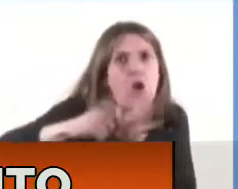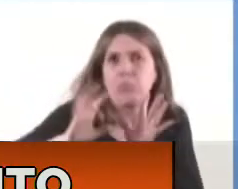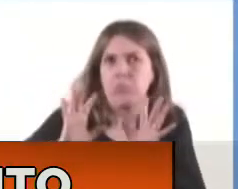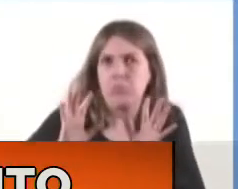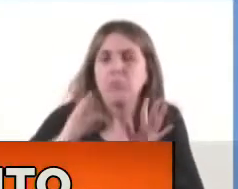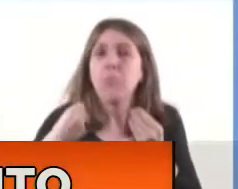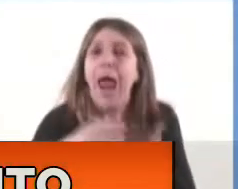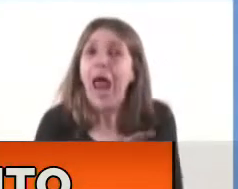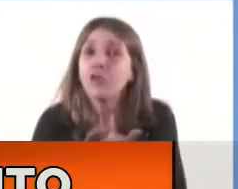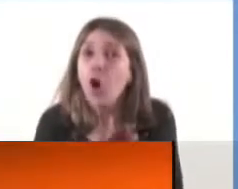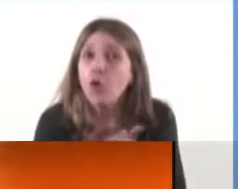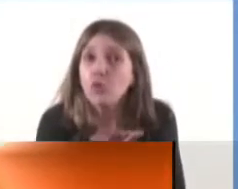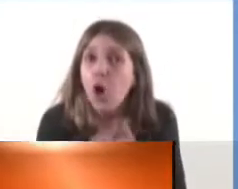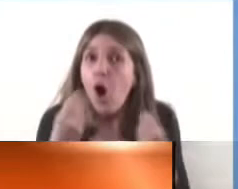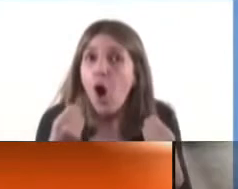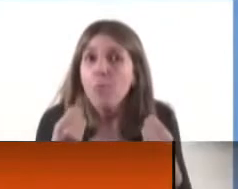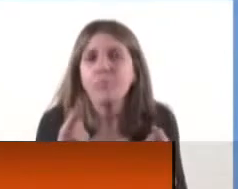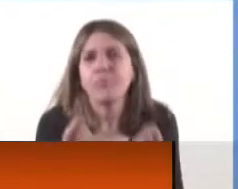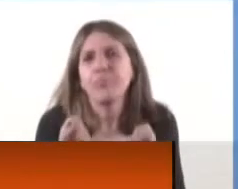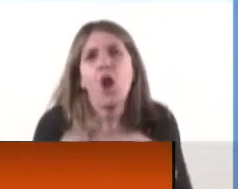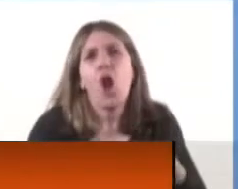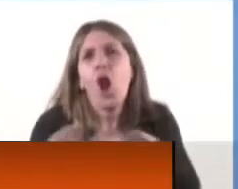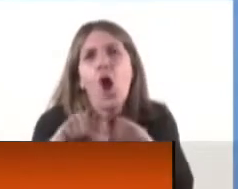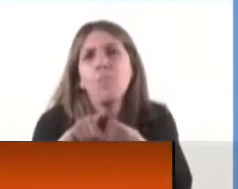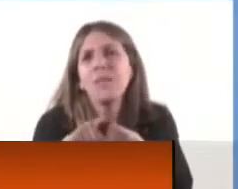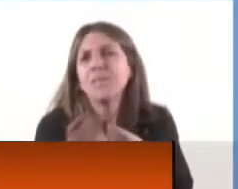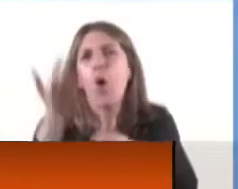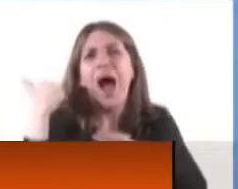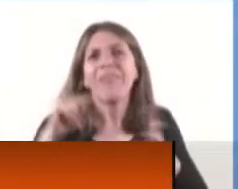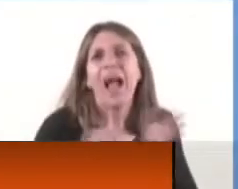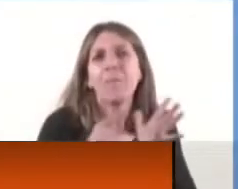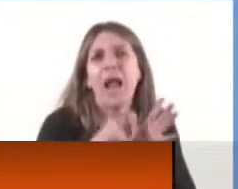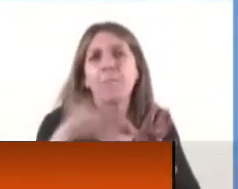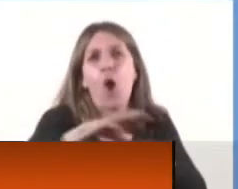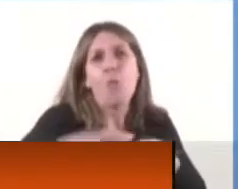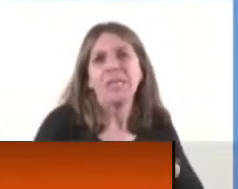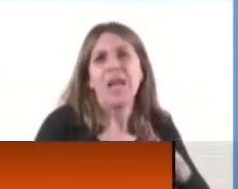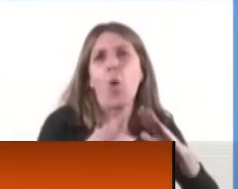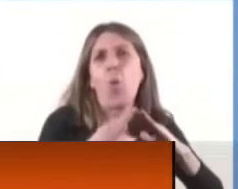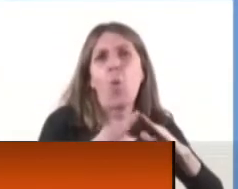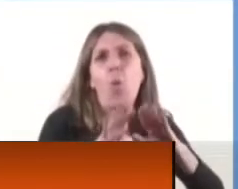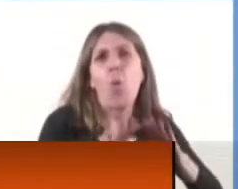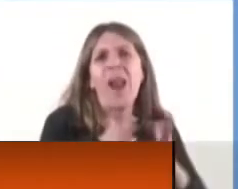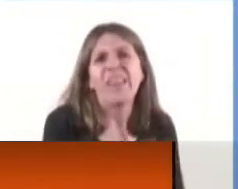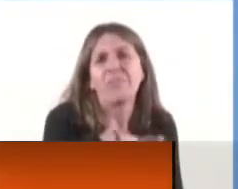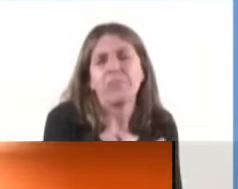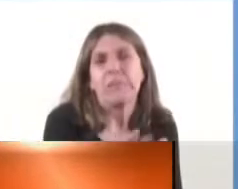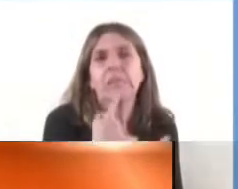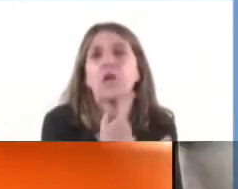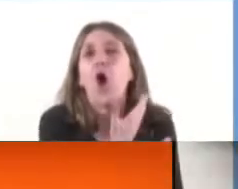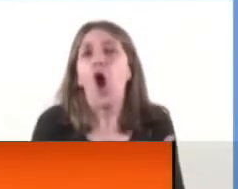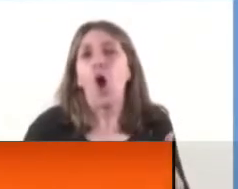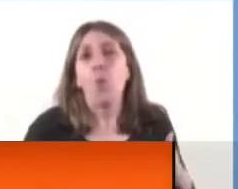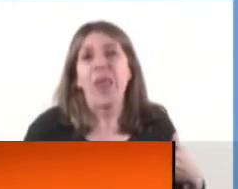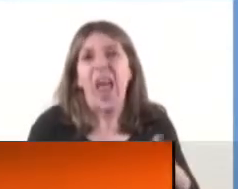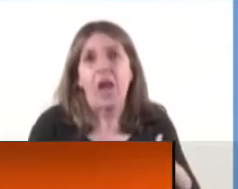problema necesitamos lo mismo que necesitamos del AMBA. Necesitamos de gobiernos